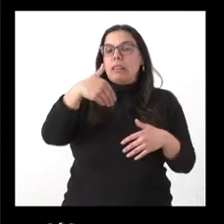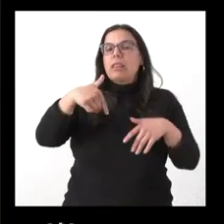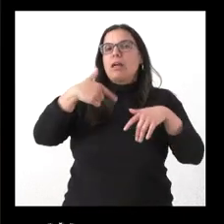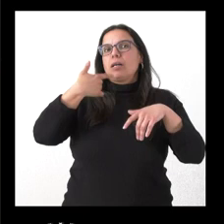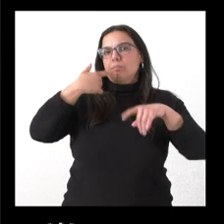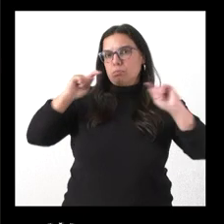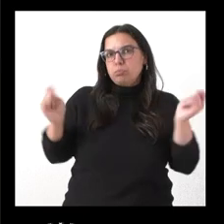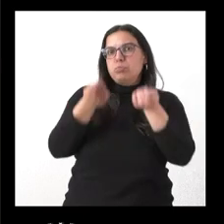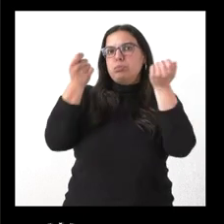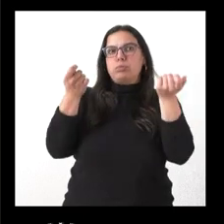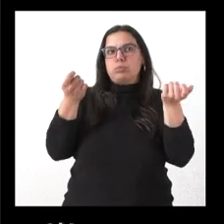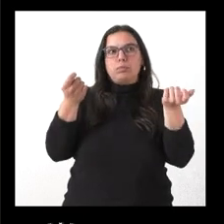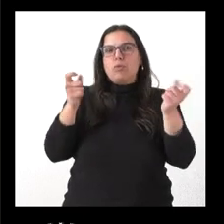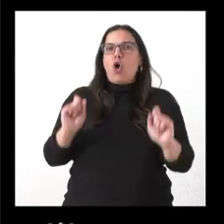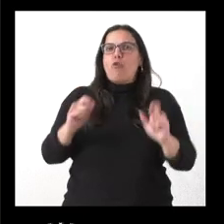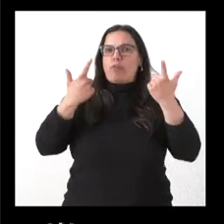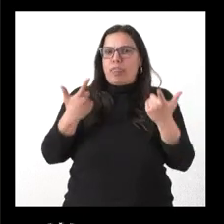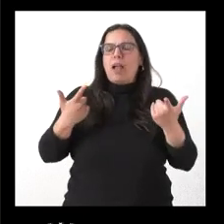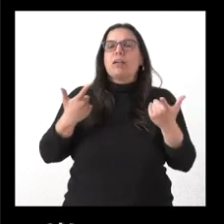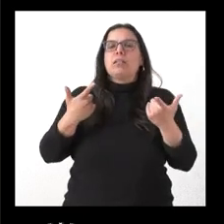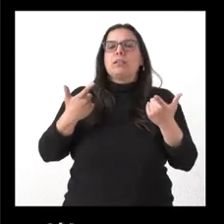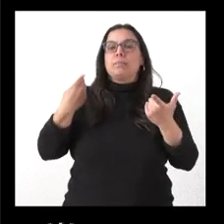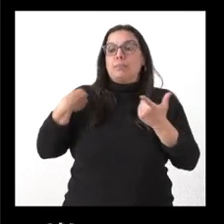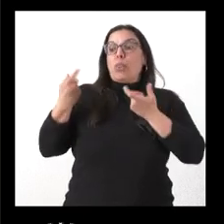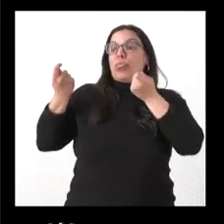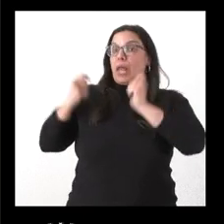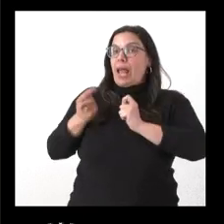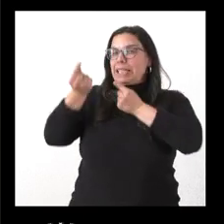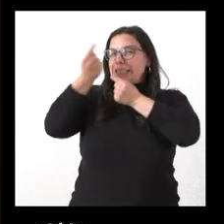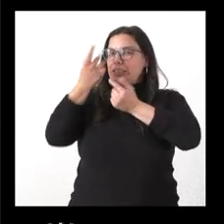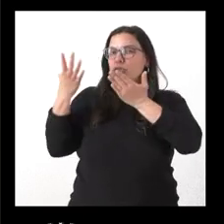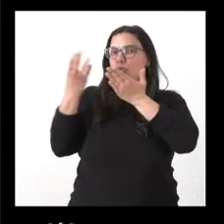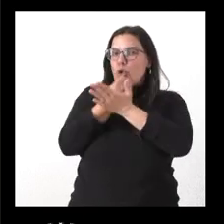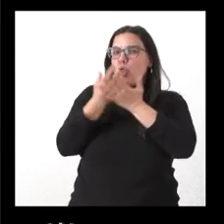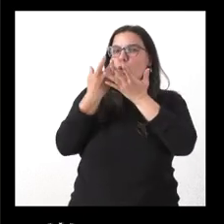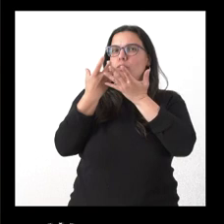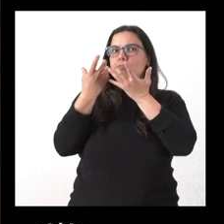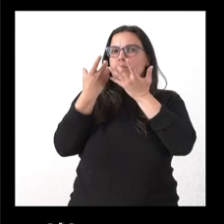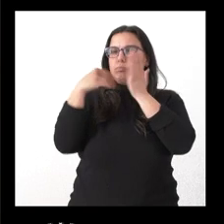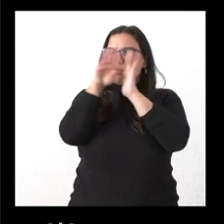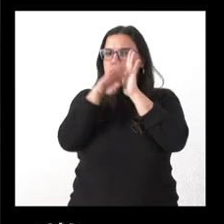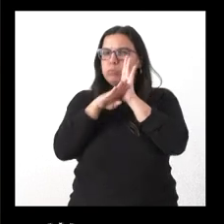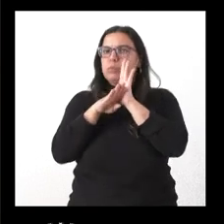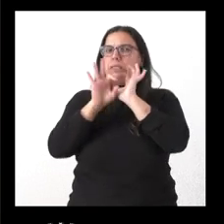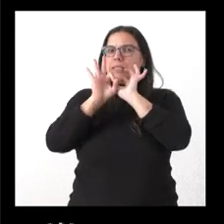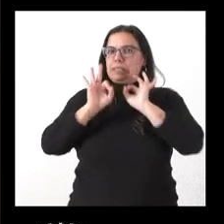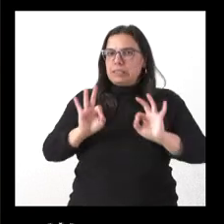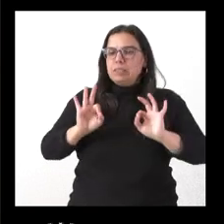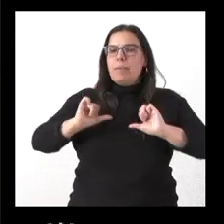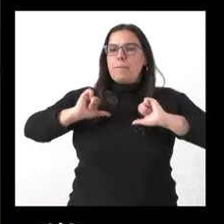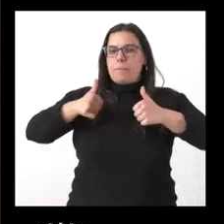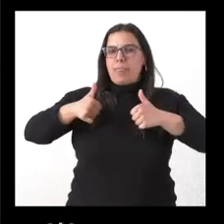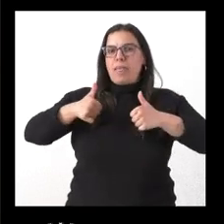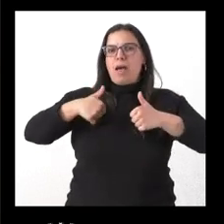de forma oficial y profusa cuando este cuando esto esté cumplimentado ya la posibilidad de empezar